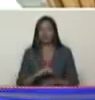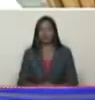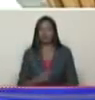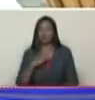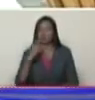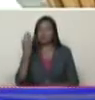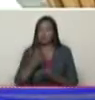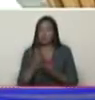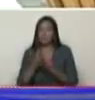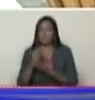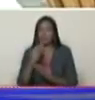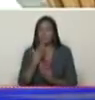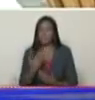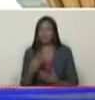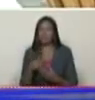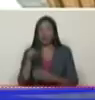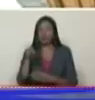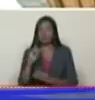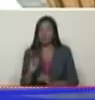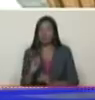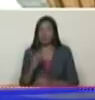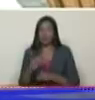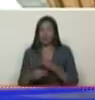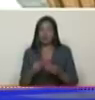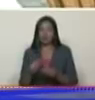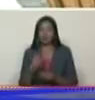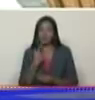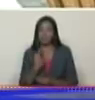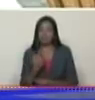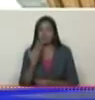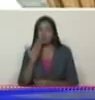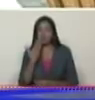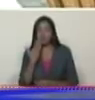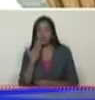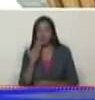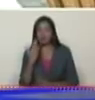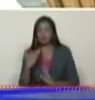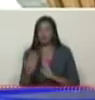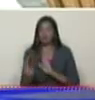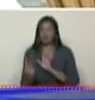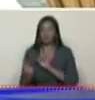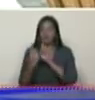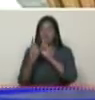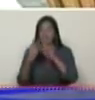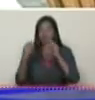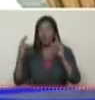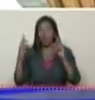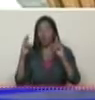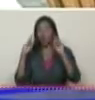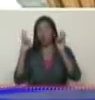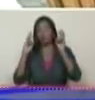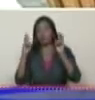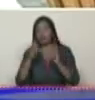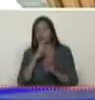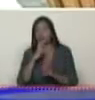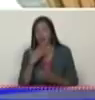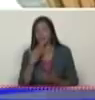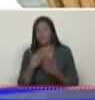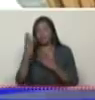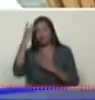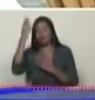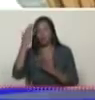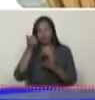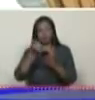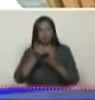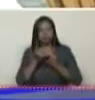siempre pido, cuando veo estos casos, como decía mi madre, frente a estos temas, frente a los temas difíciles, le pido a Dios que nos